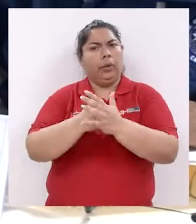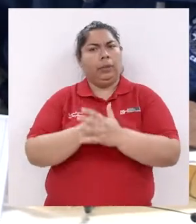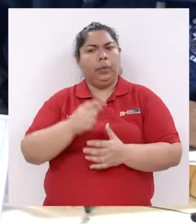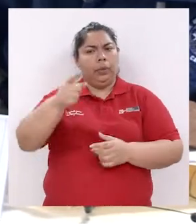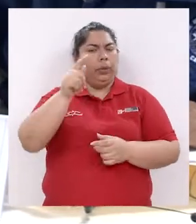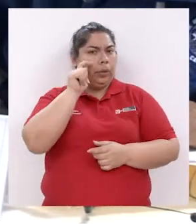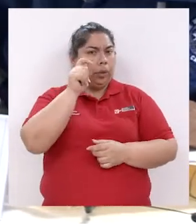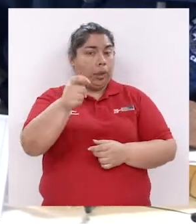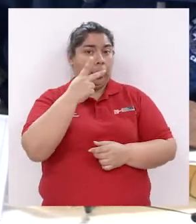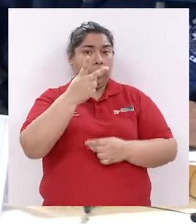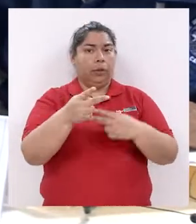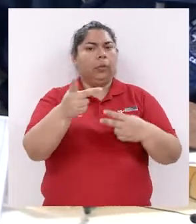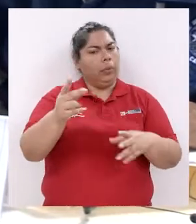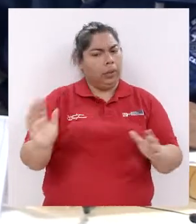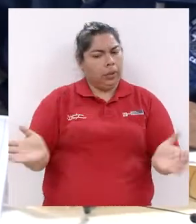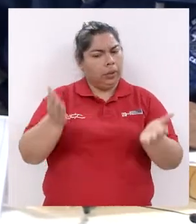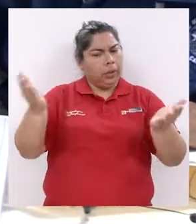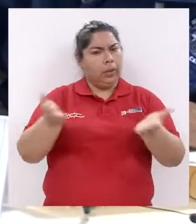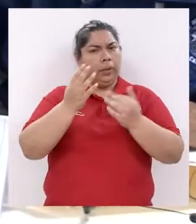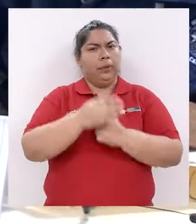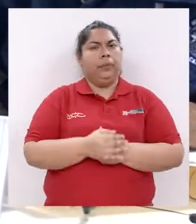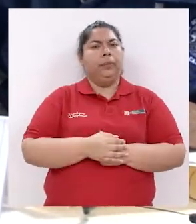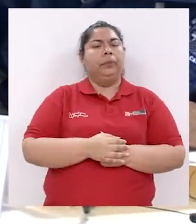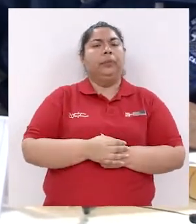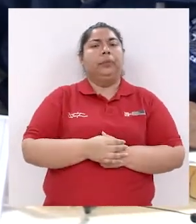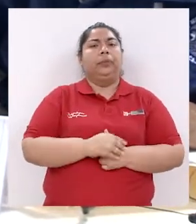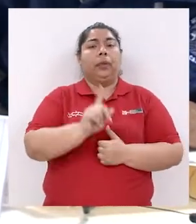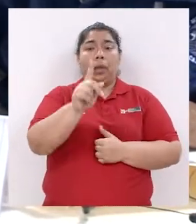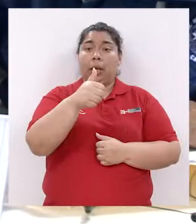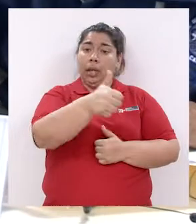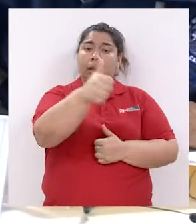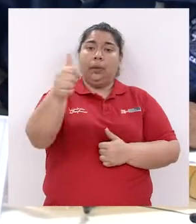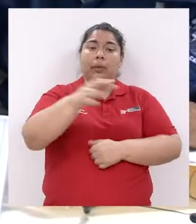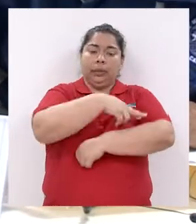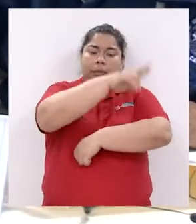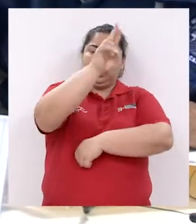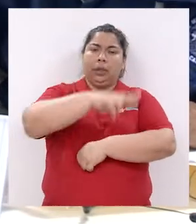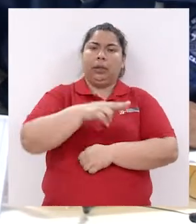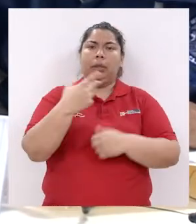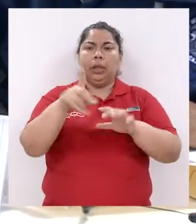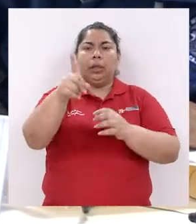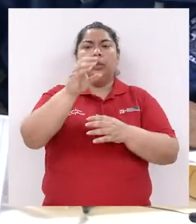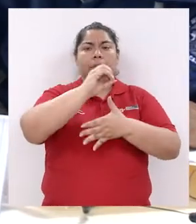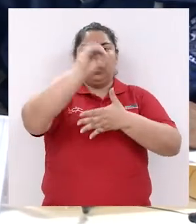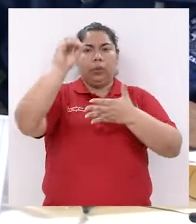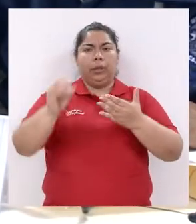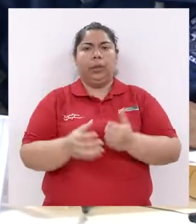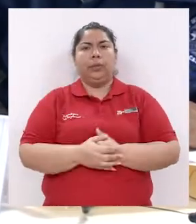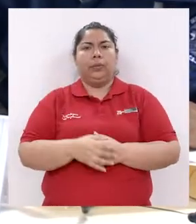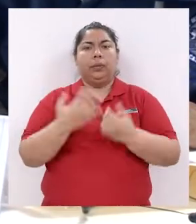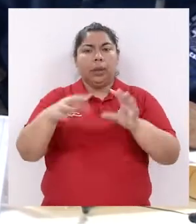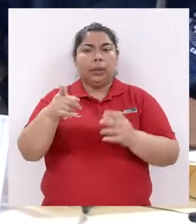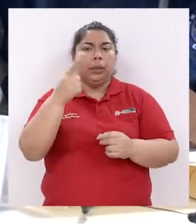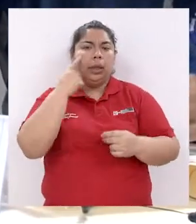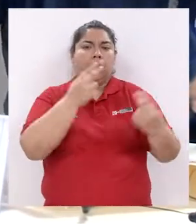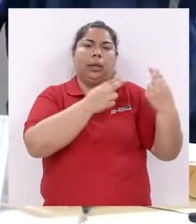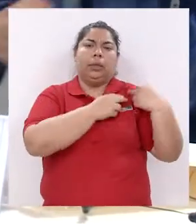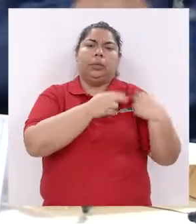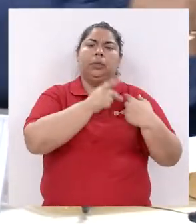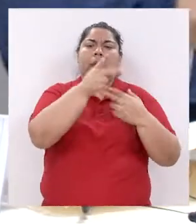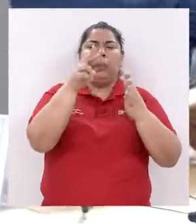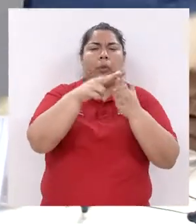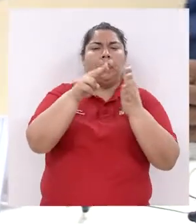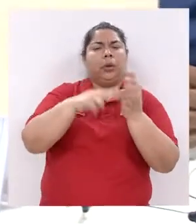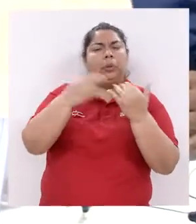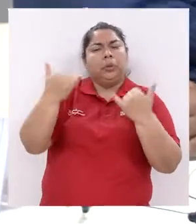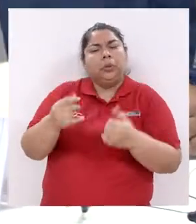técnico para que esto funcione. En sus regiones ya tienen ustedes su OREDIS, que se han encargado de hacer